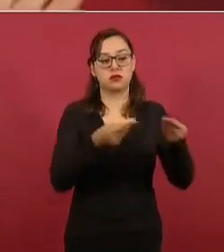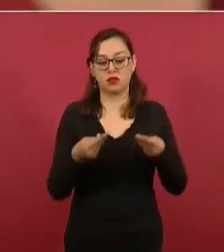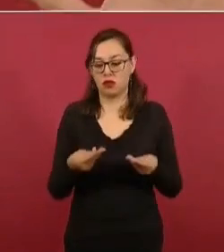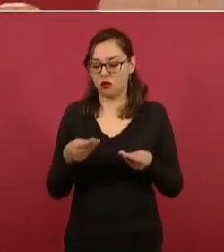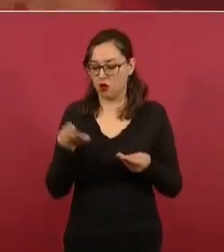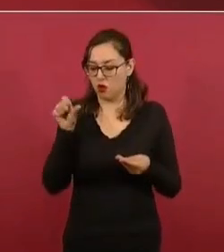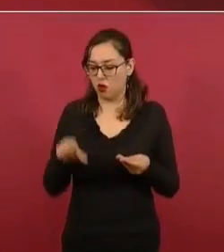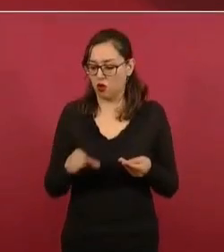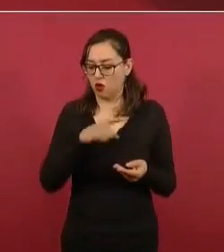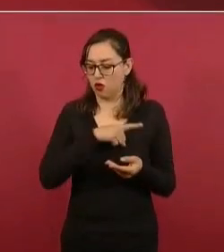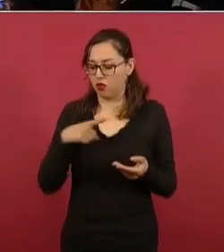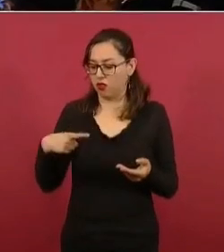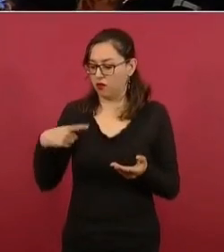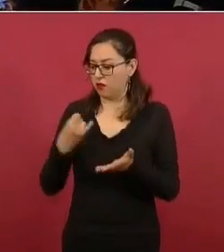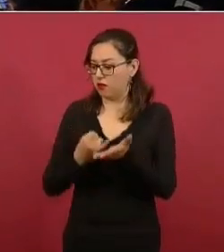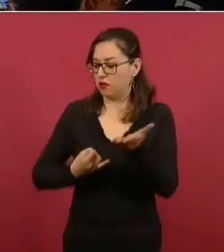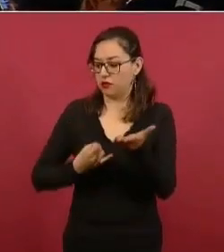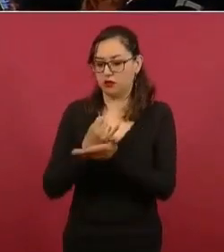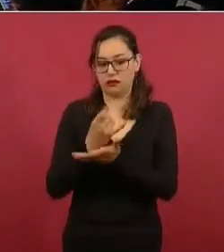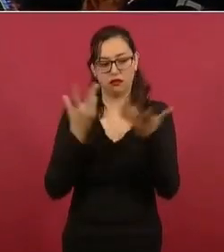Y hay constancia de lo que le estoy diciendo.